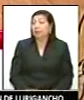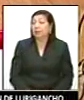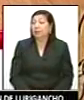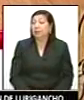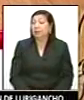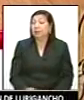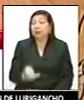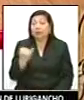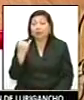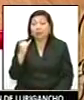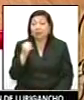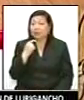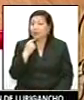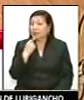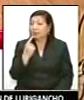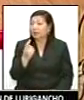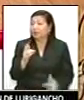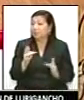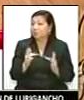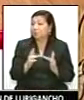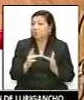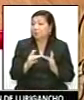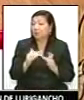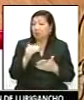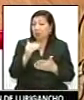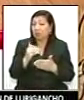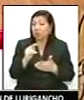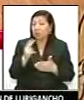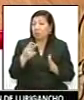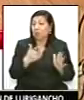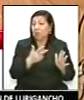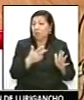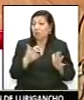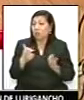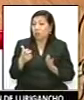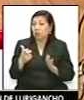de ideas, señala que el impacto sería en el orden de